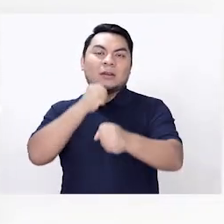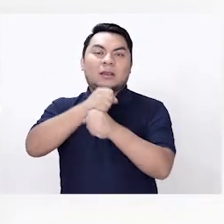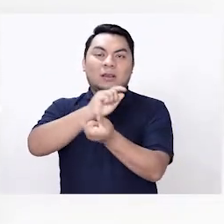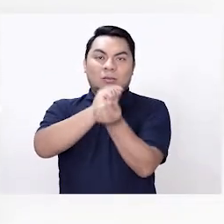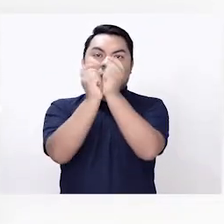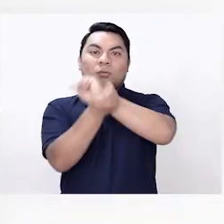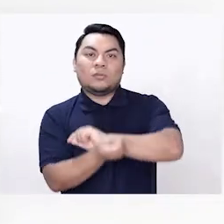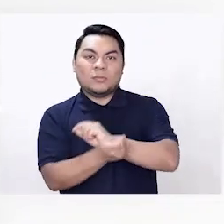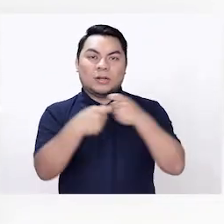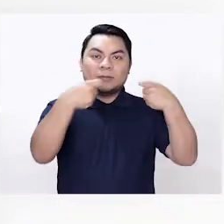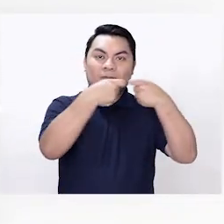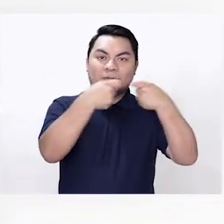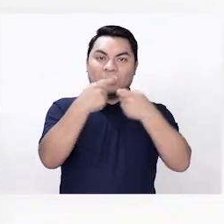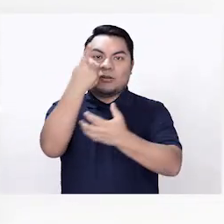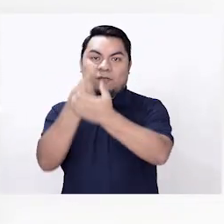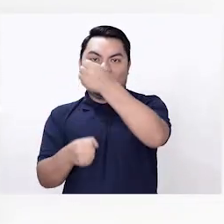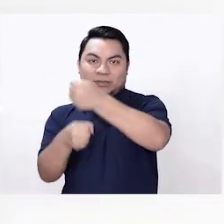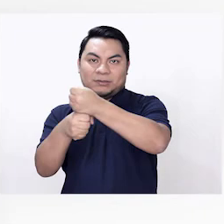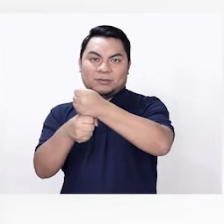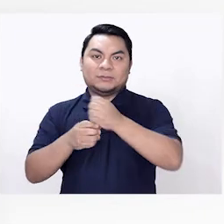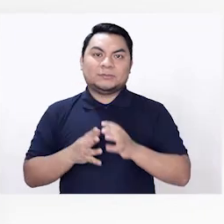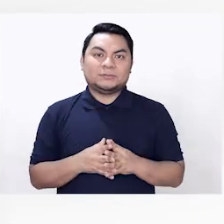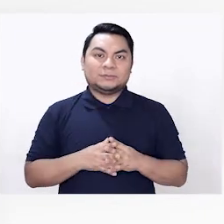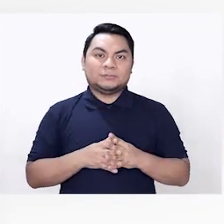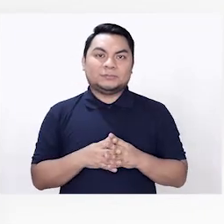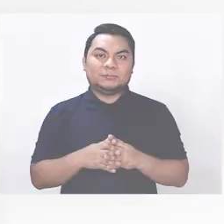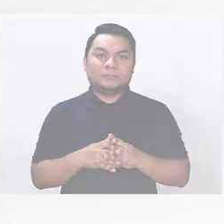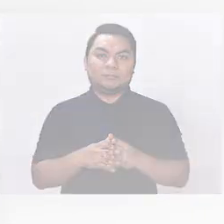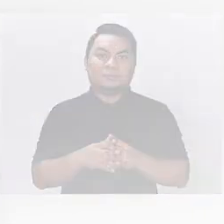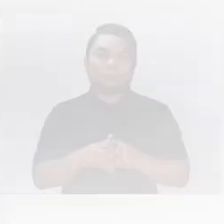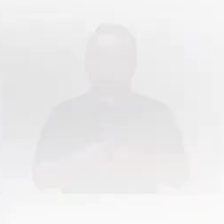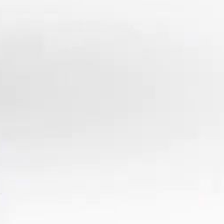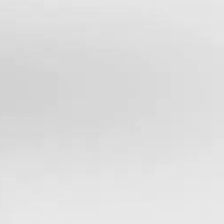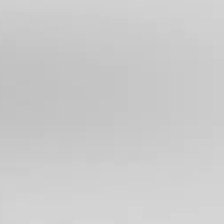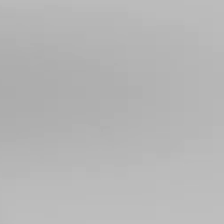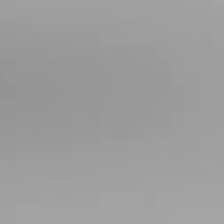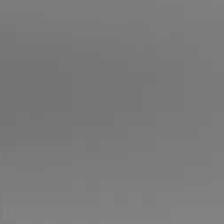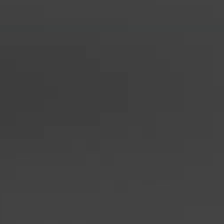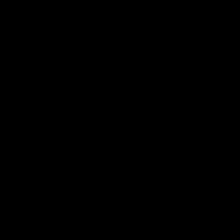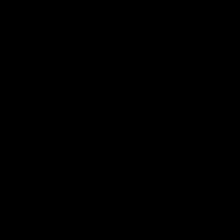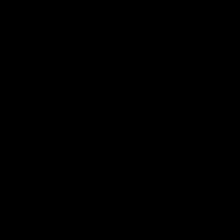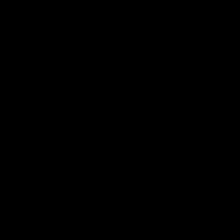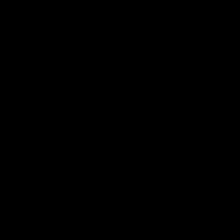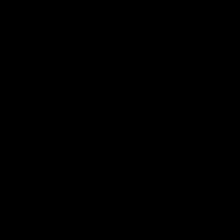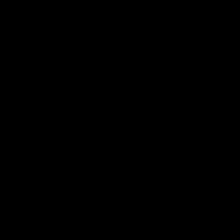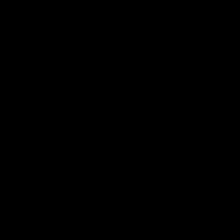OSINERFNIN. Transformamos la energía en confianza. OSINERFNIN. OSEINERFNIN. importantes los preguntar... Gracias por